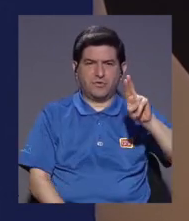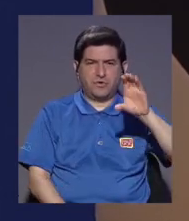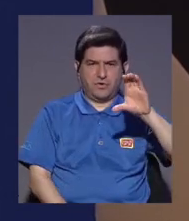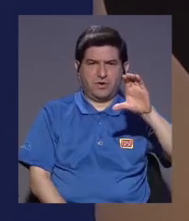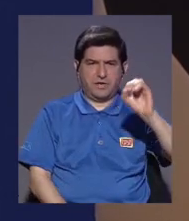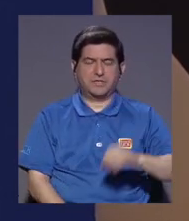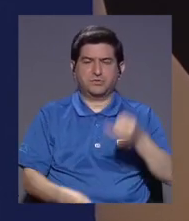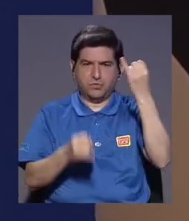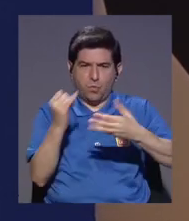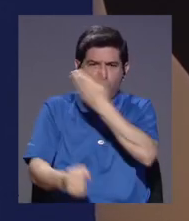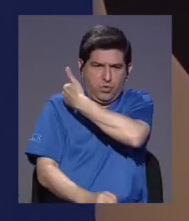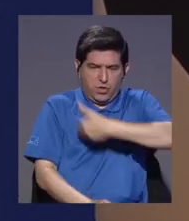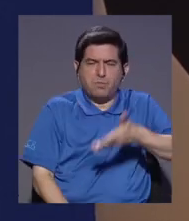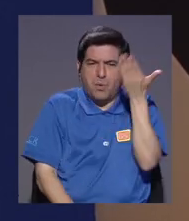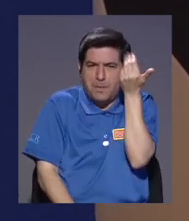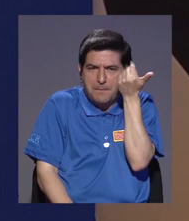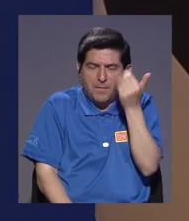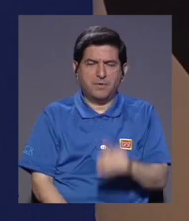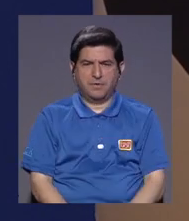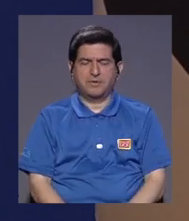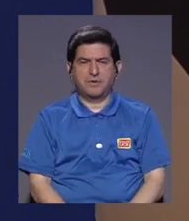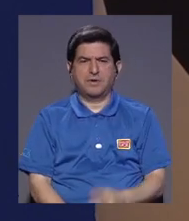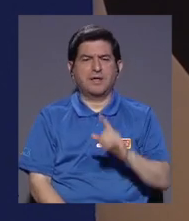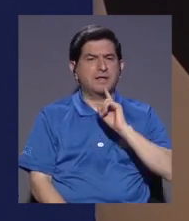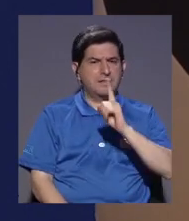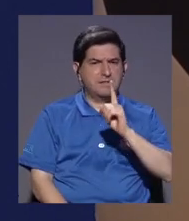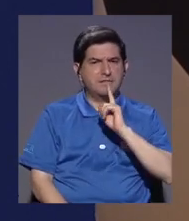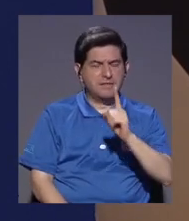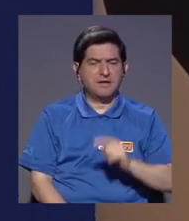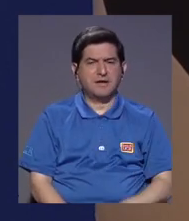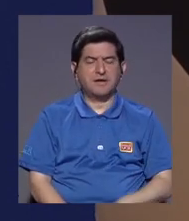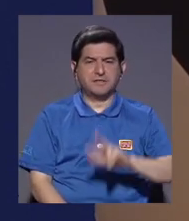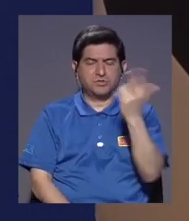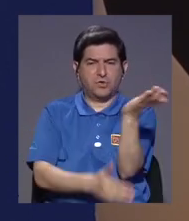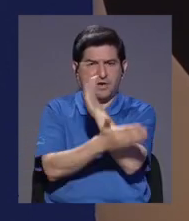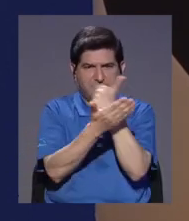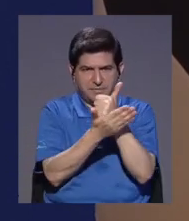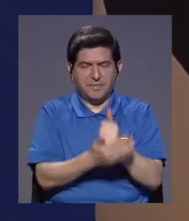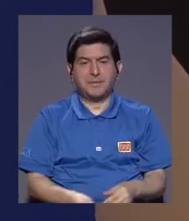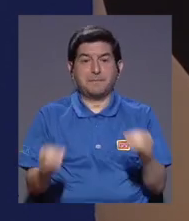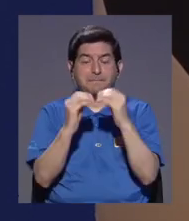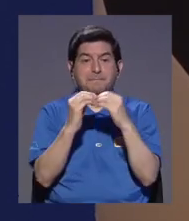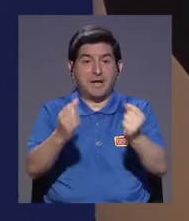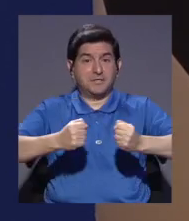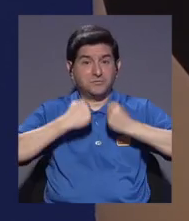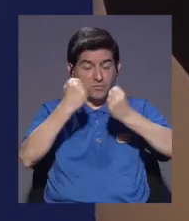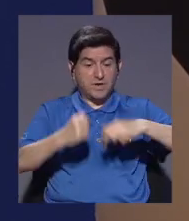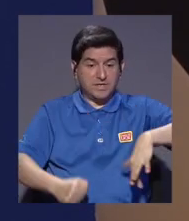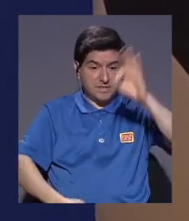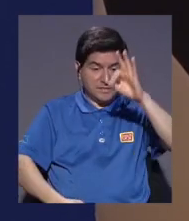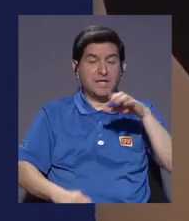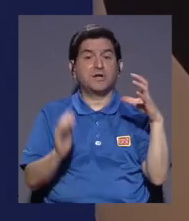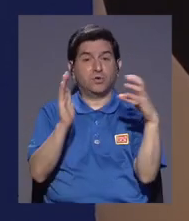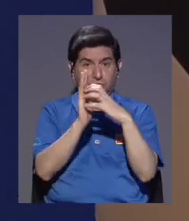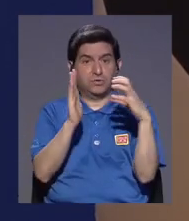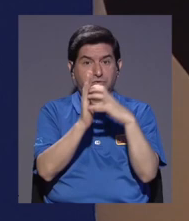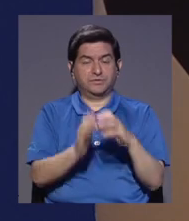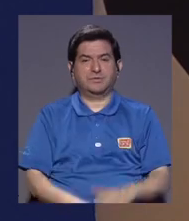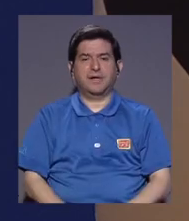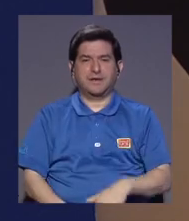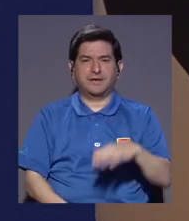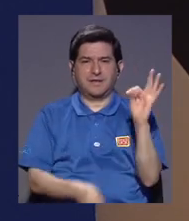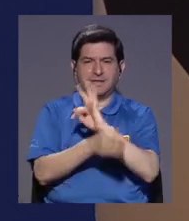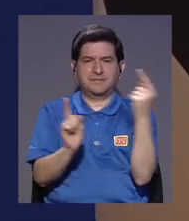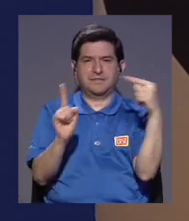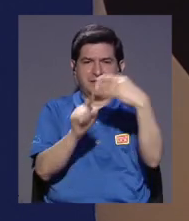es el último presidente vengo con unas declaraciones en este tercer bloque de las más violentas que me encontraba en el texto